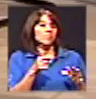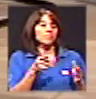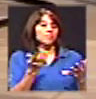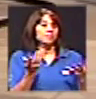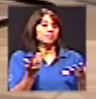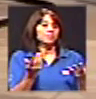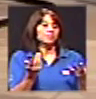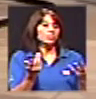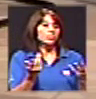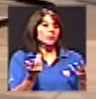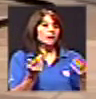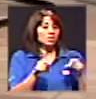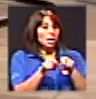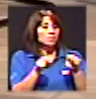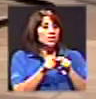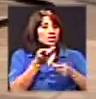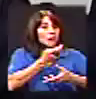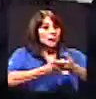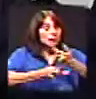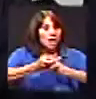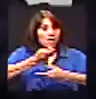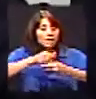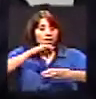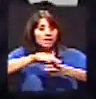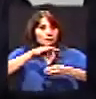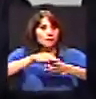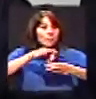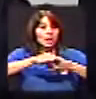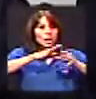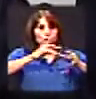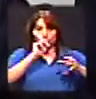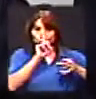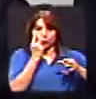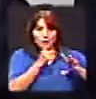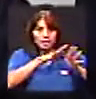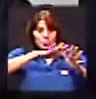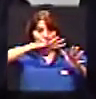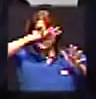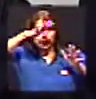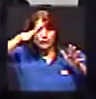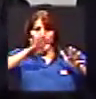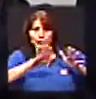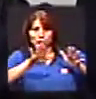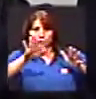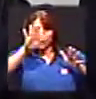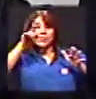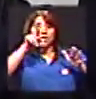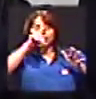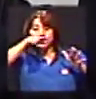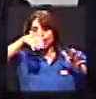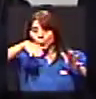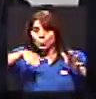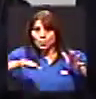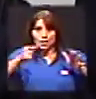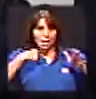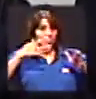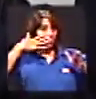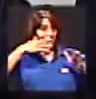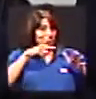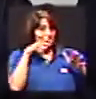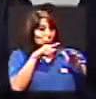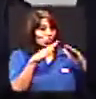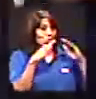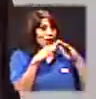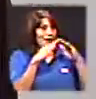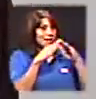sí. Digamos, tengo toda la sospecha, y no sé dónde vive usted exactamente, pero tengo toda la sospecha de que su casa está encima de lo que era,